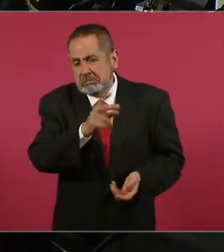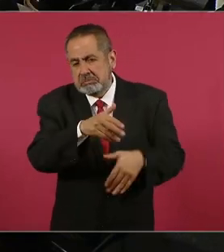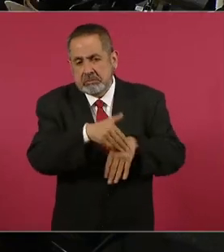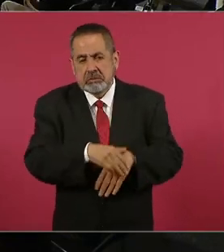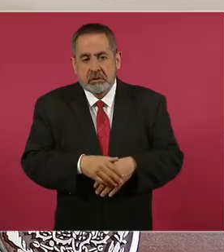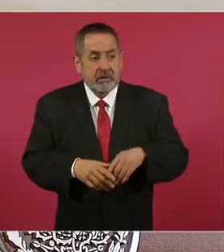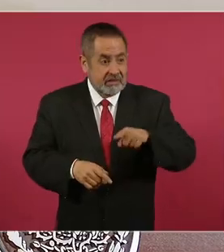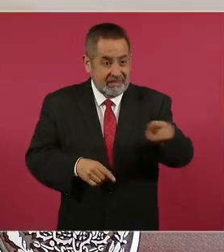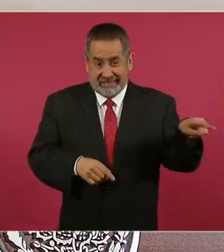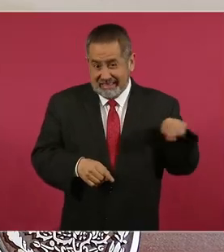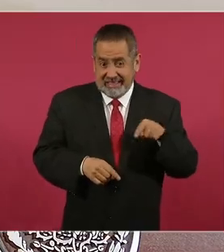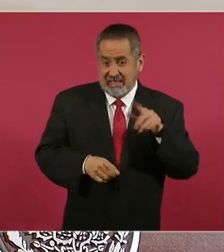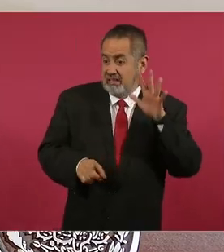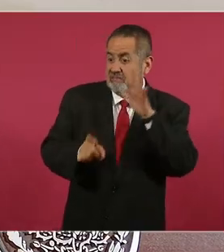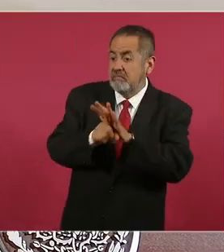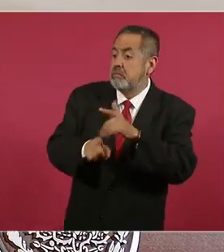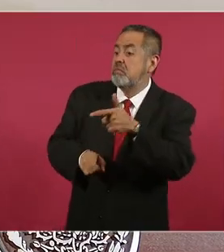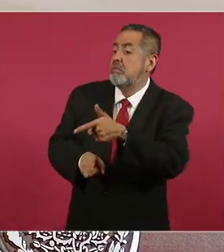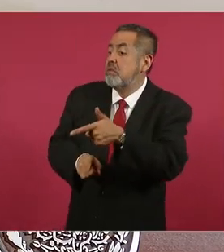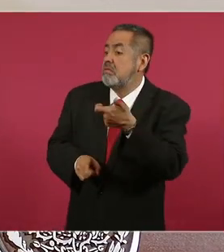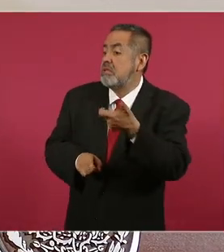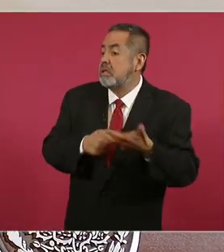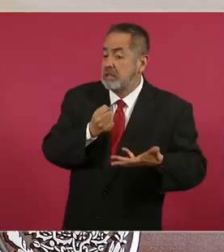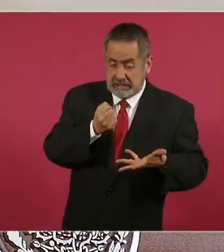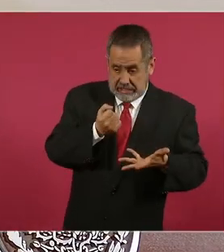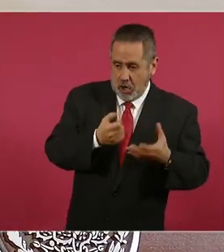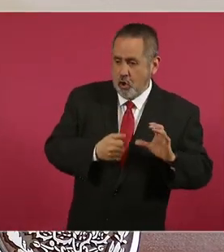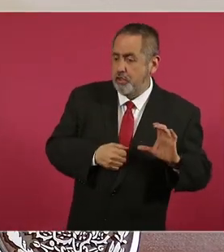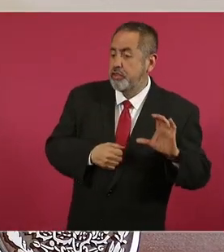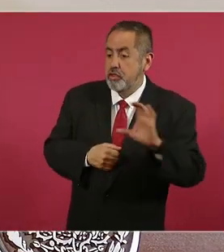amenazas y las tentaciones del dinero?